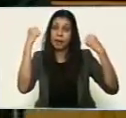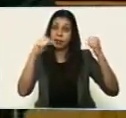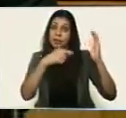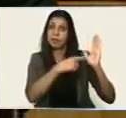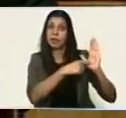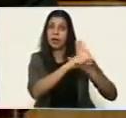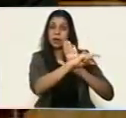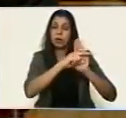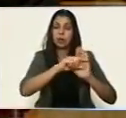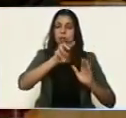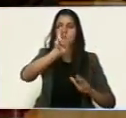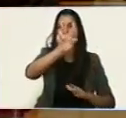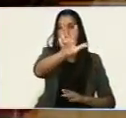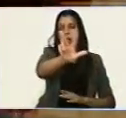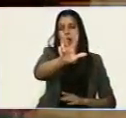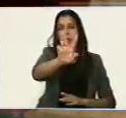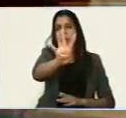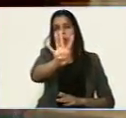348.